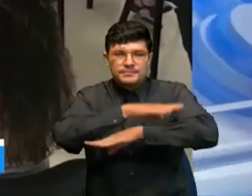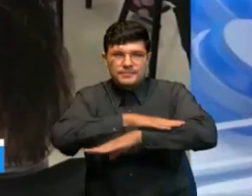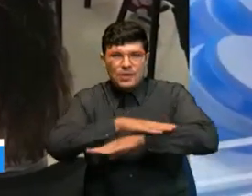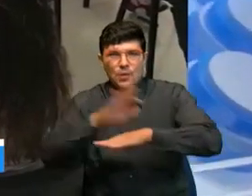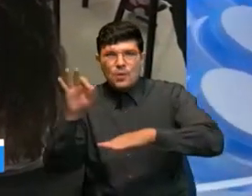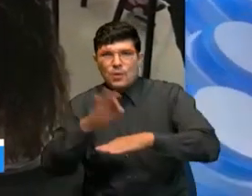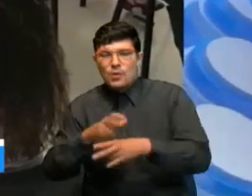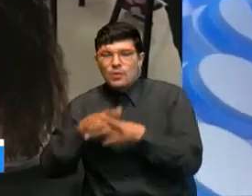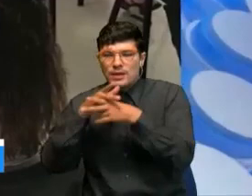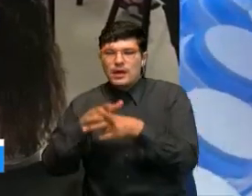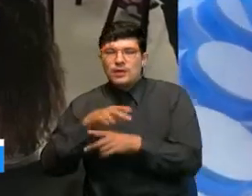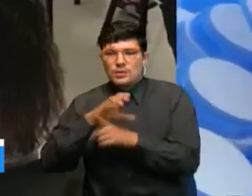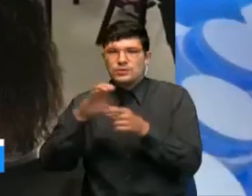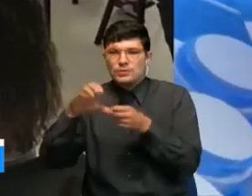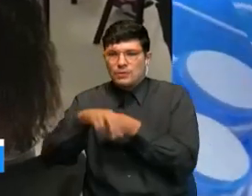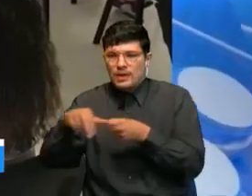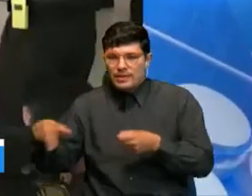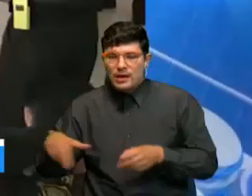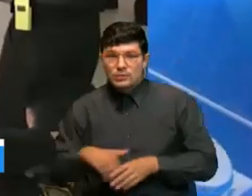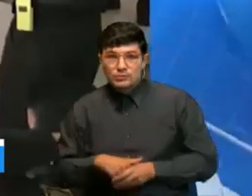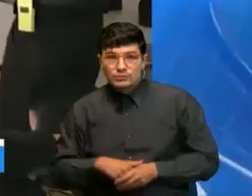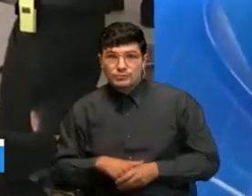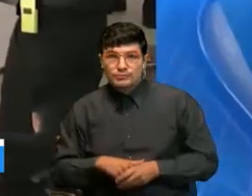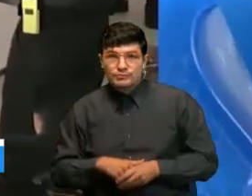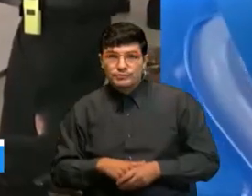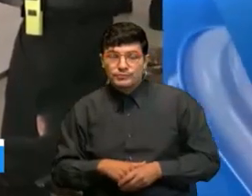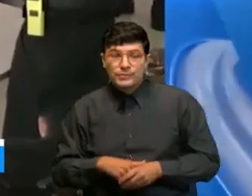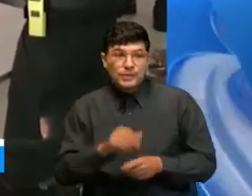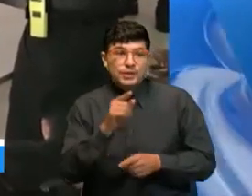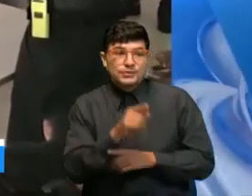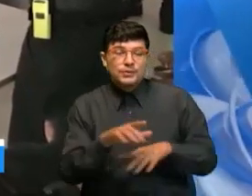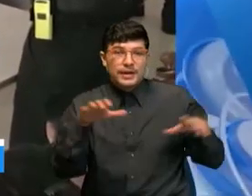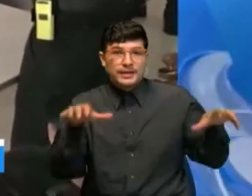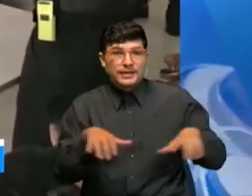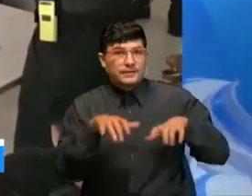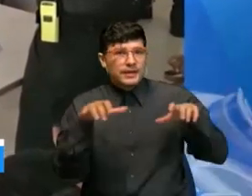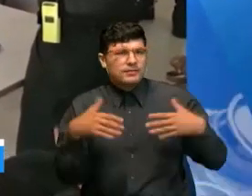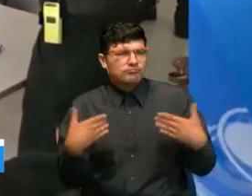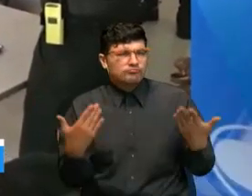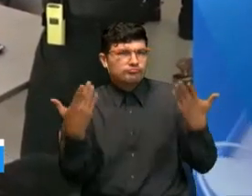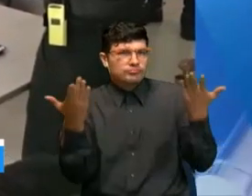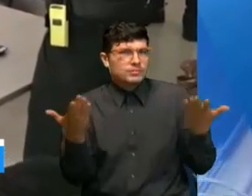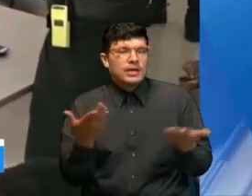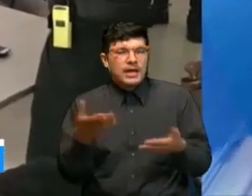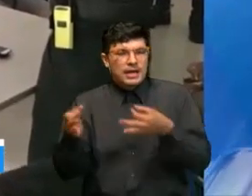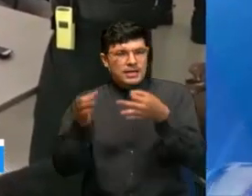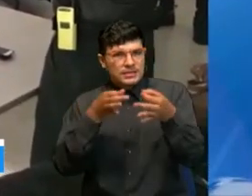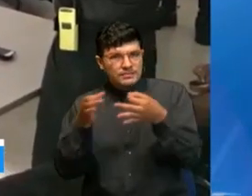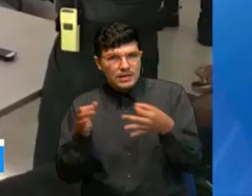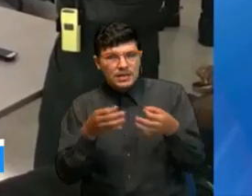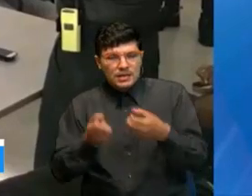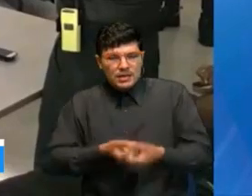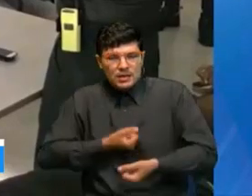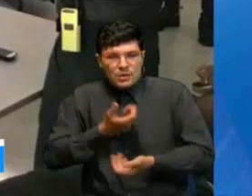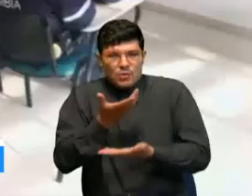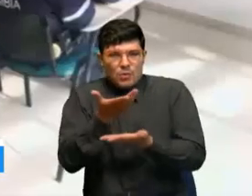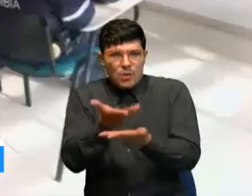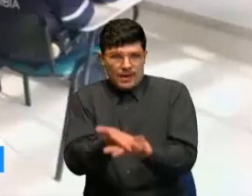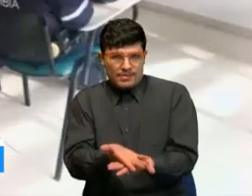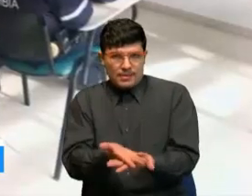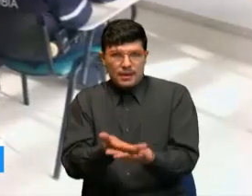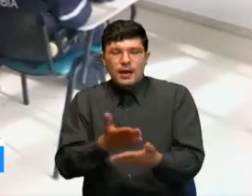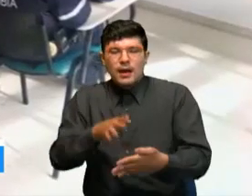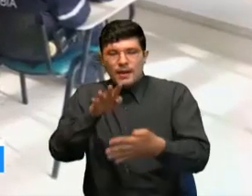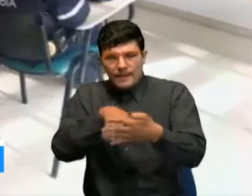nuestras comunidades de la misma manera esta actividad sirvió para manifestar el portafolio de servicios